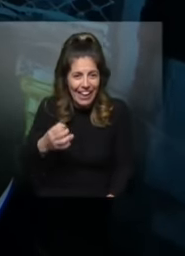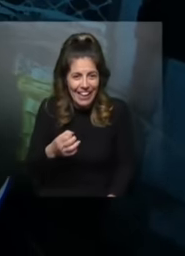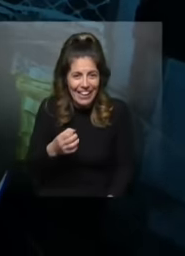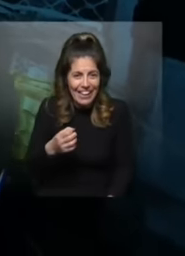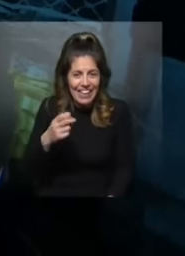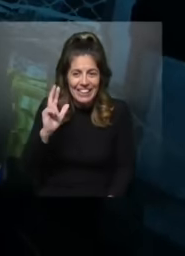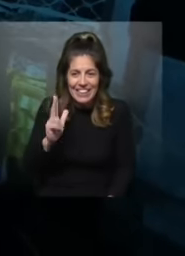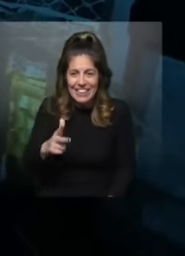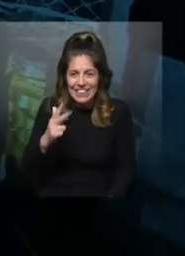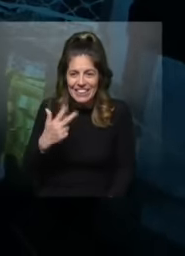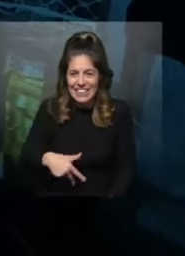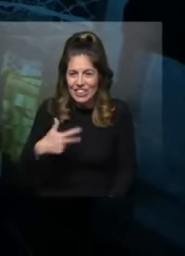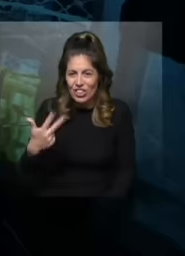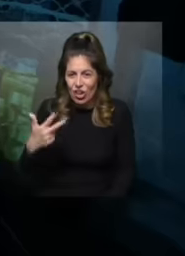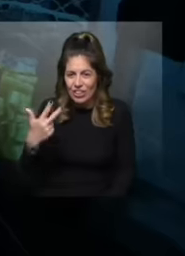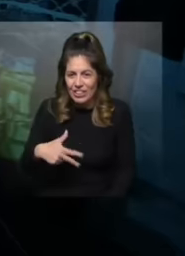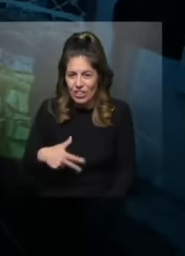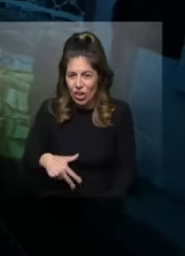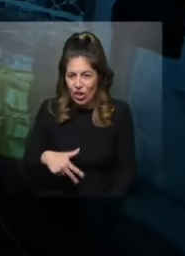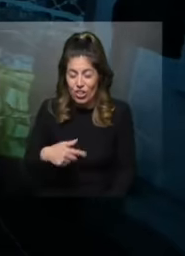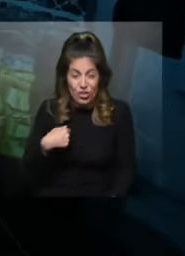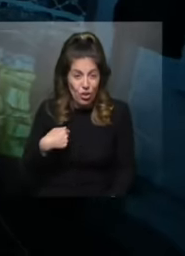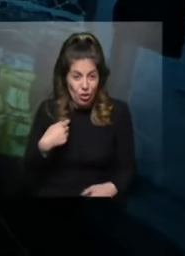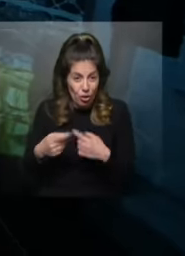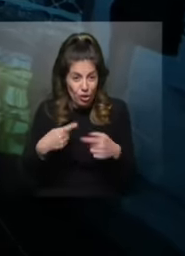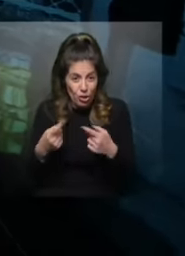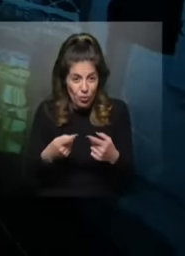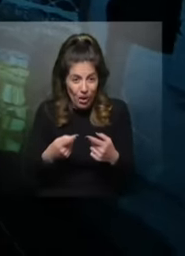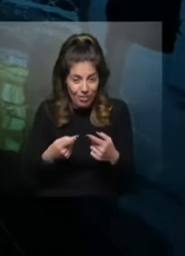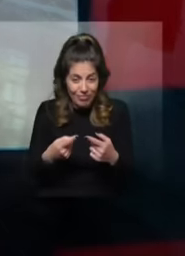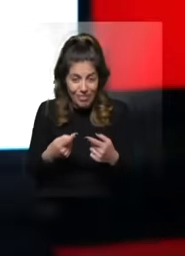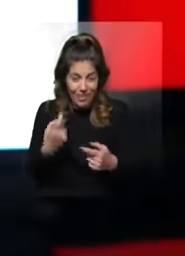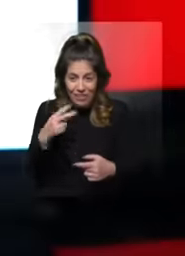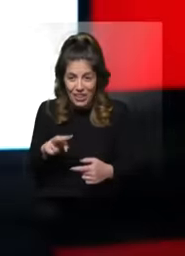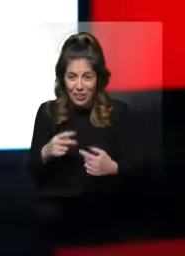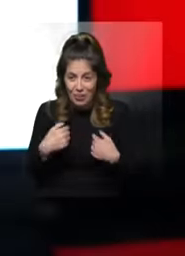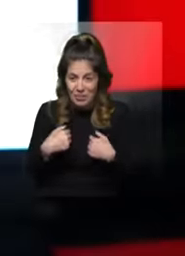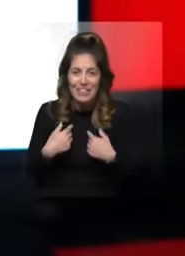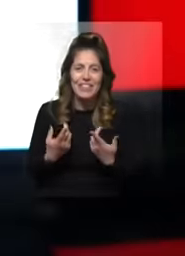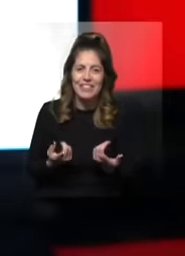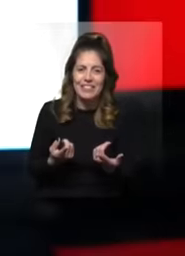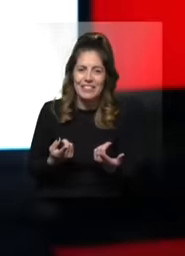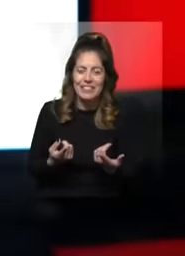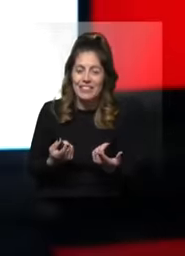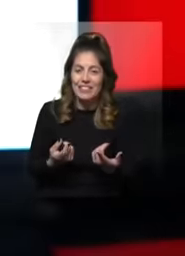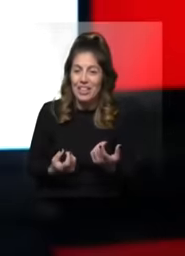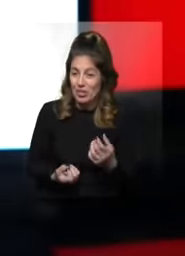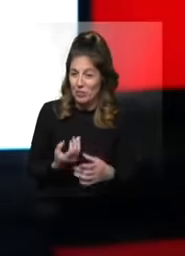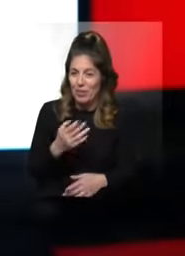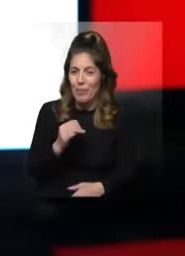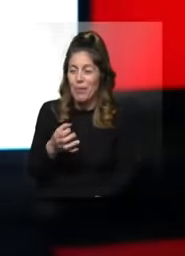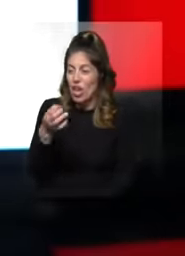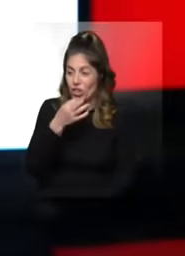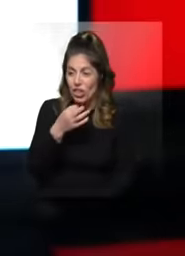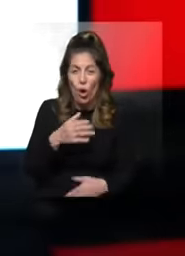hace 2 años y medio soy tendencia en TikTok. Pues estás muy moderno. No, por eso. Me lo dijo